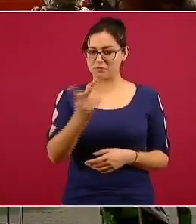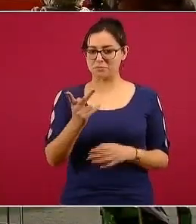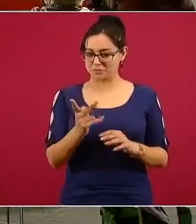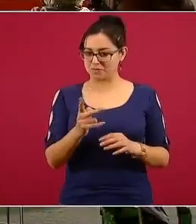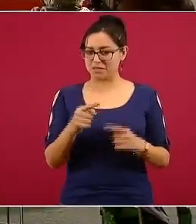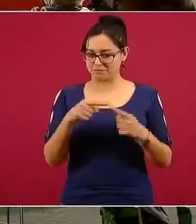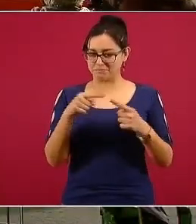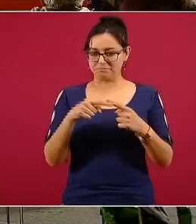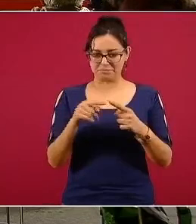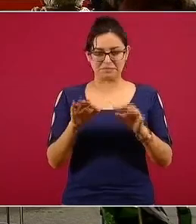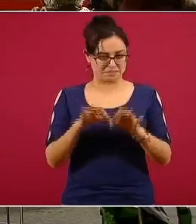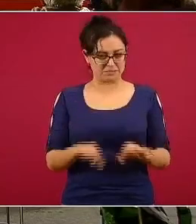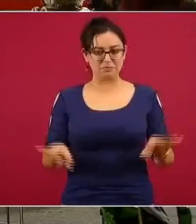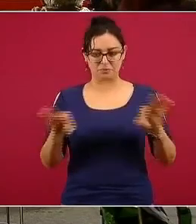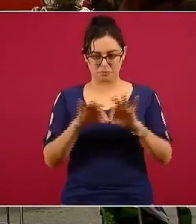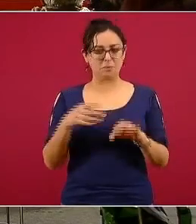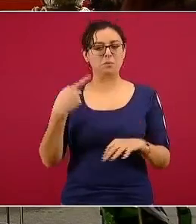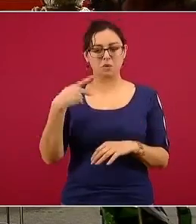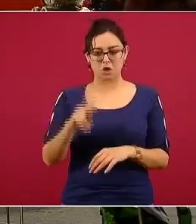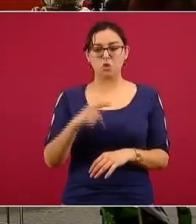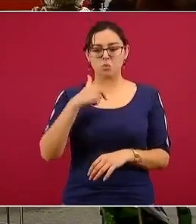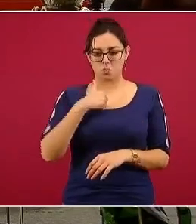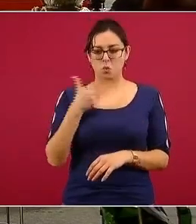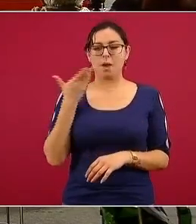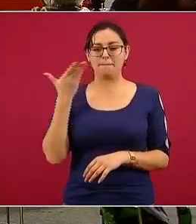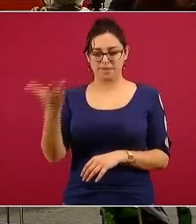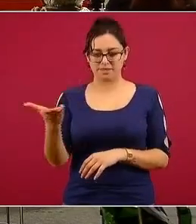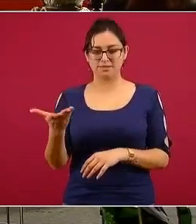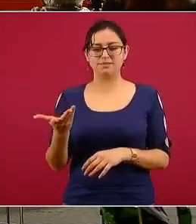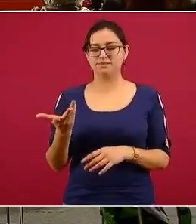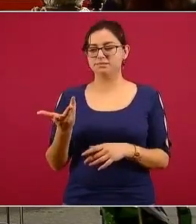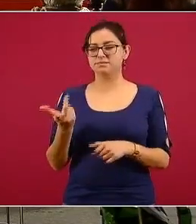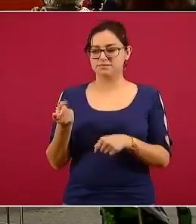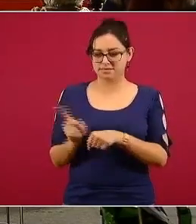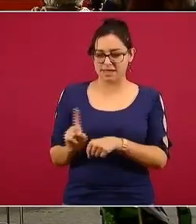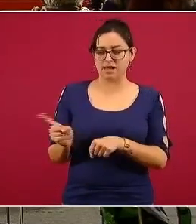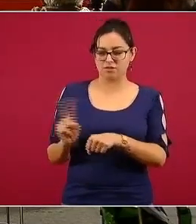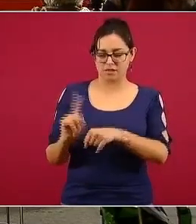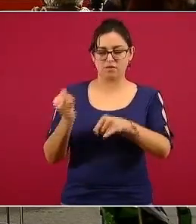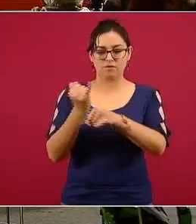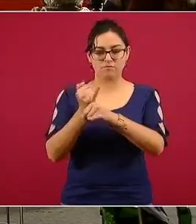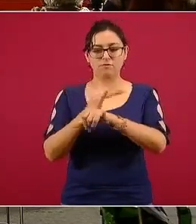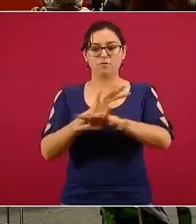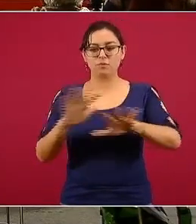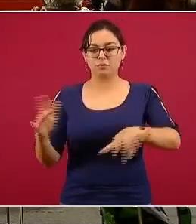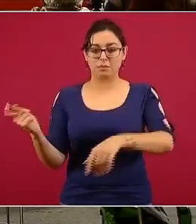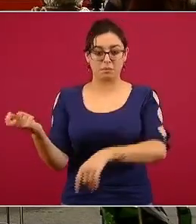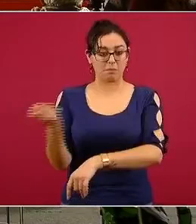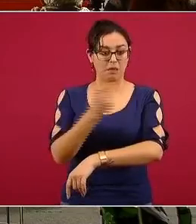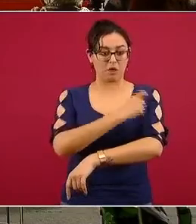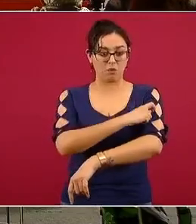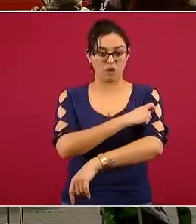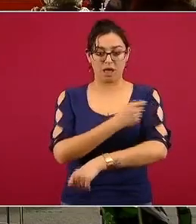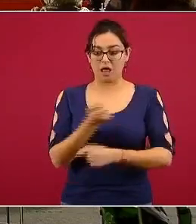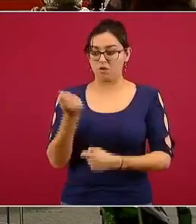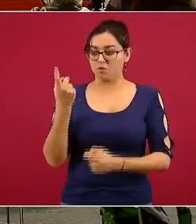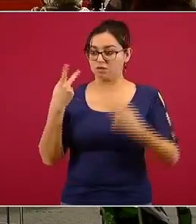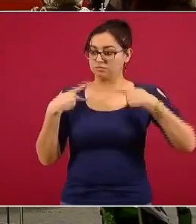pedir que sea parte del informe diario, de decir cuántas personas se han identificado con efectos